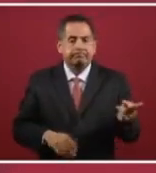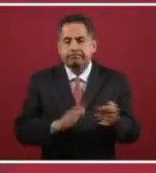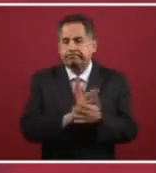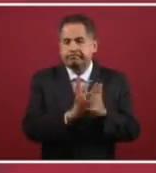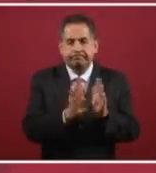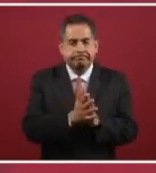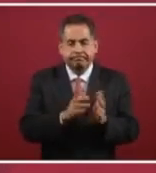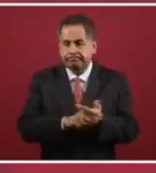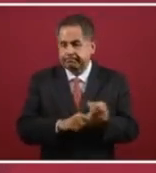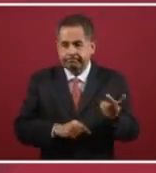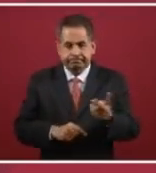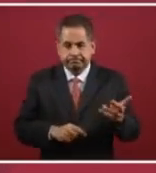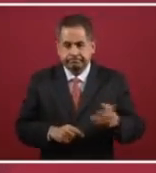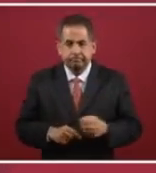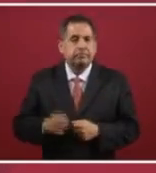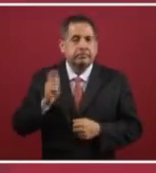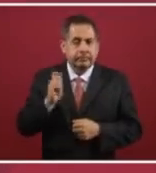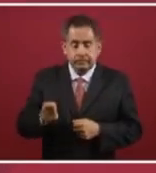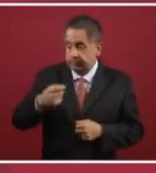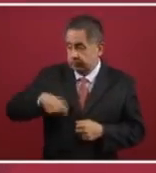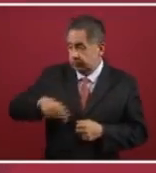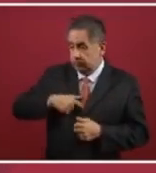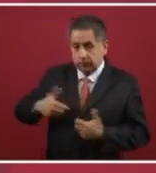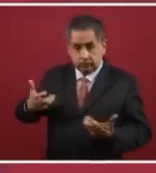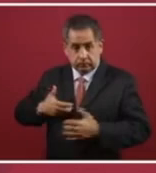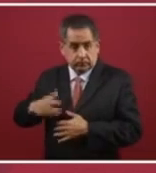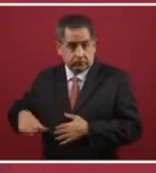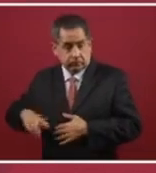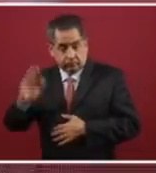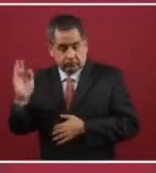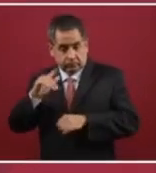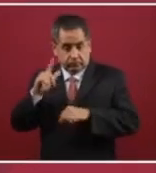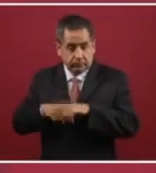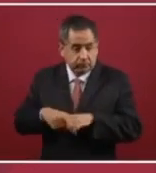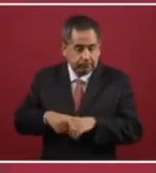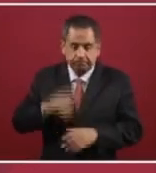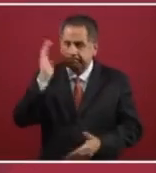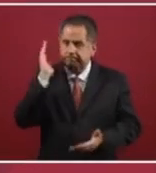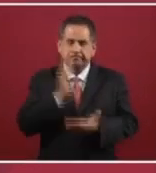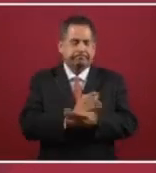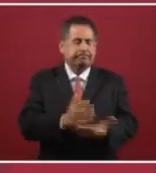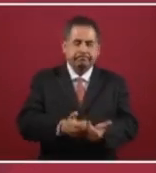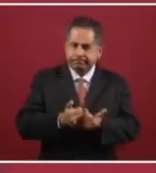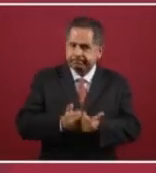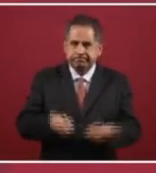mínimo que tenemos que hacer es separar